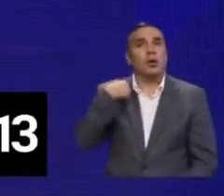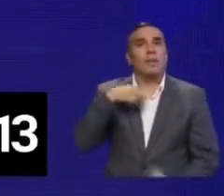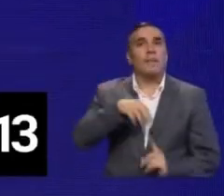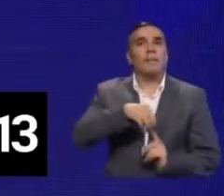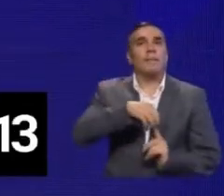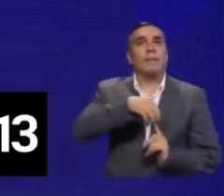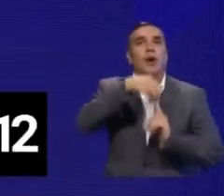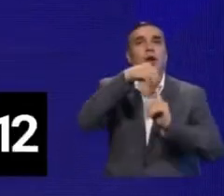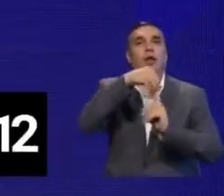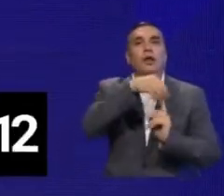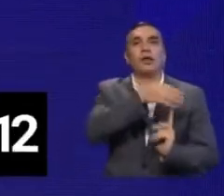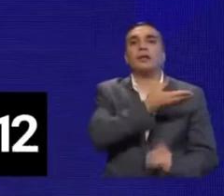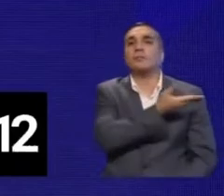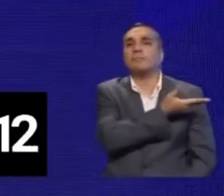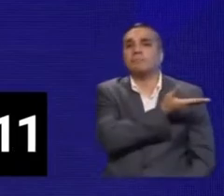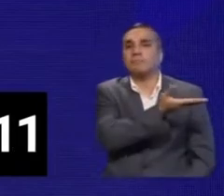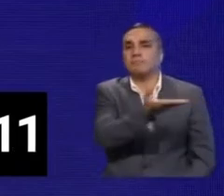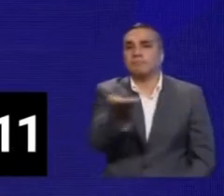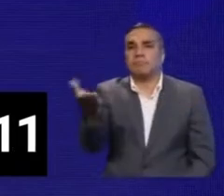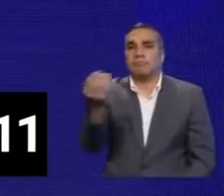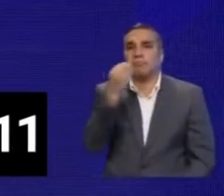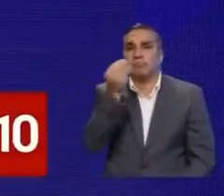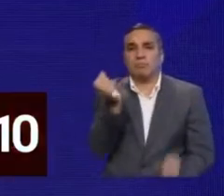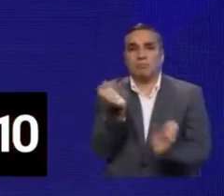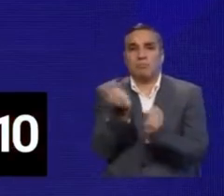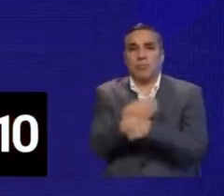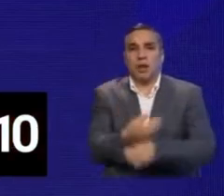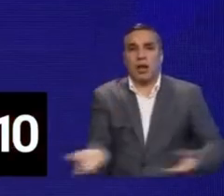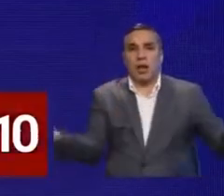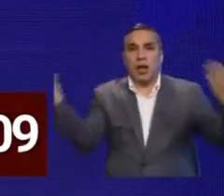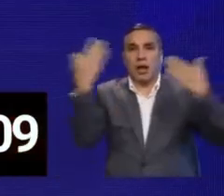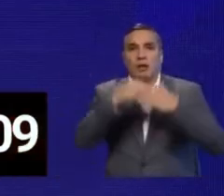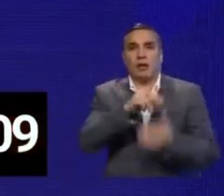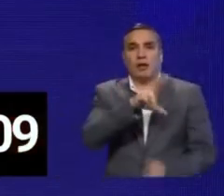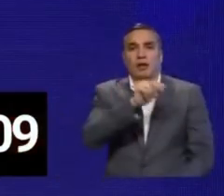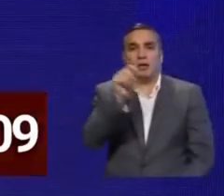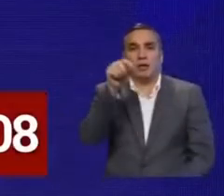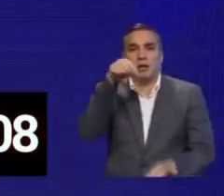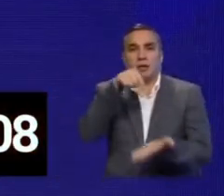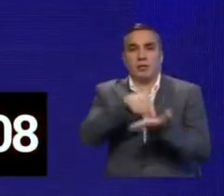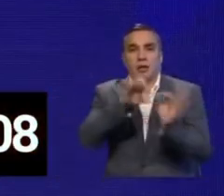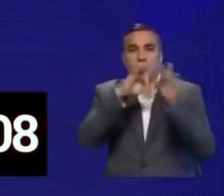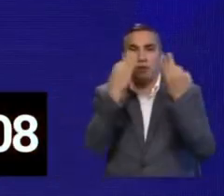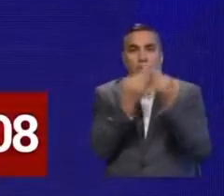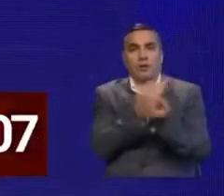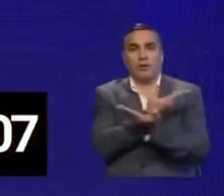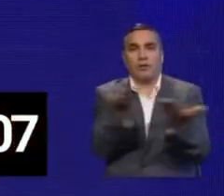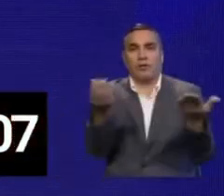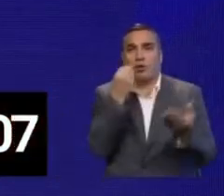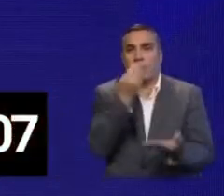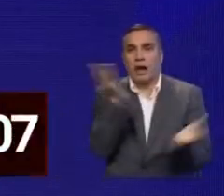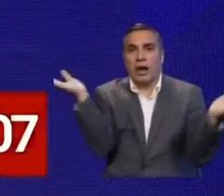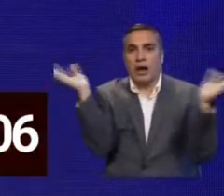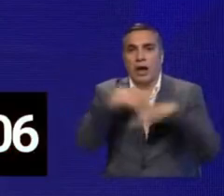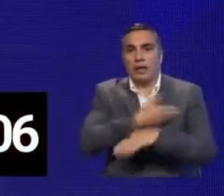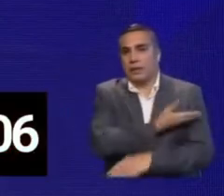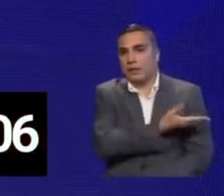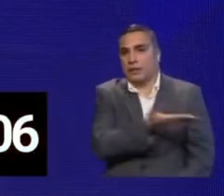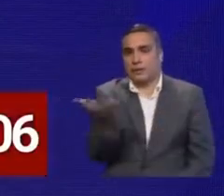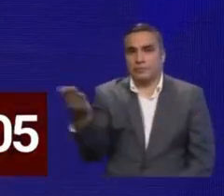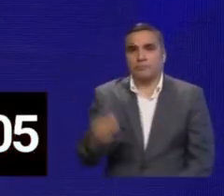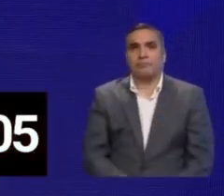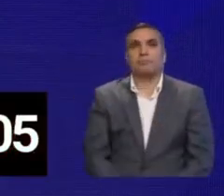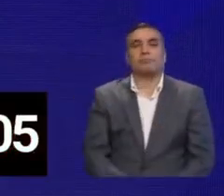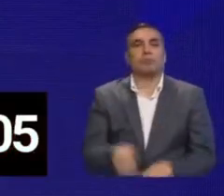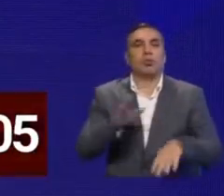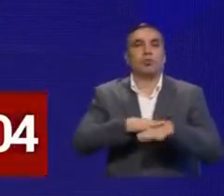prioridad será llegar a hambre cero de estas 300.000 familias ecuatorianas afectadas por la crisis económica y por